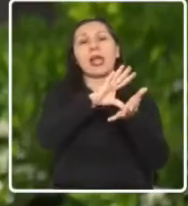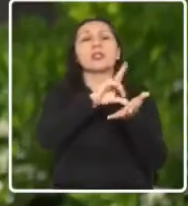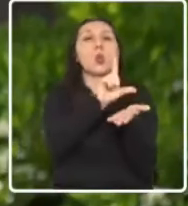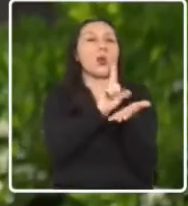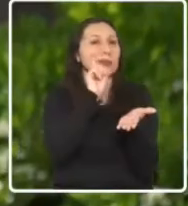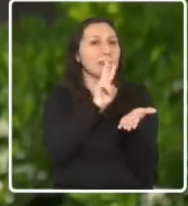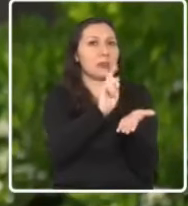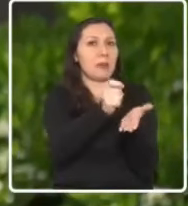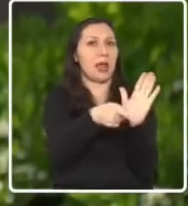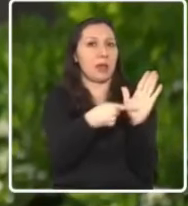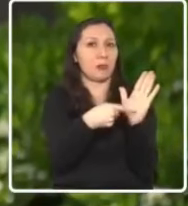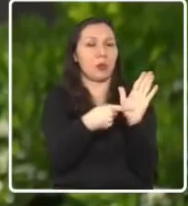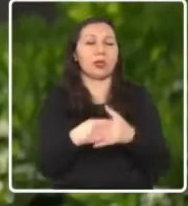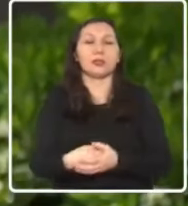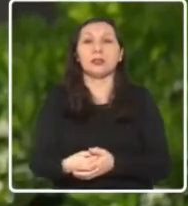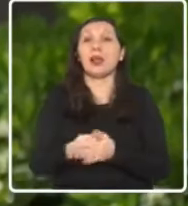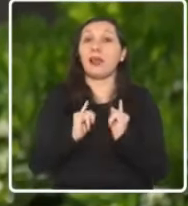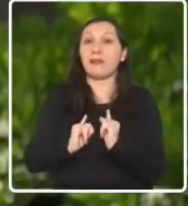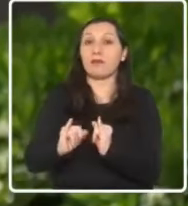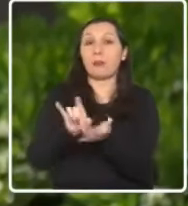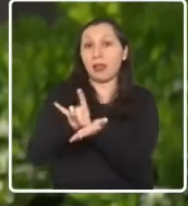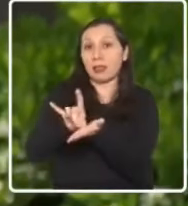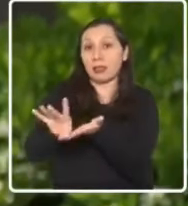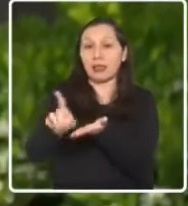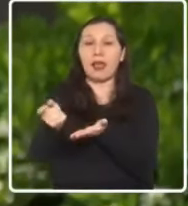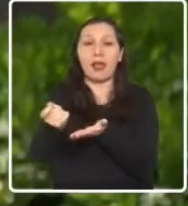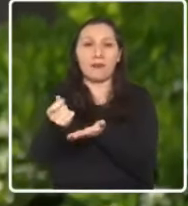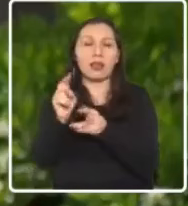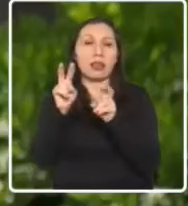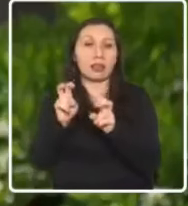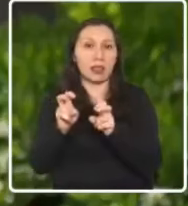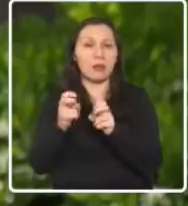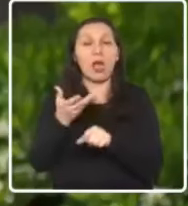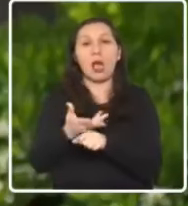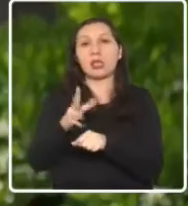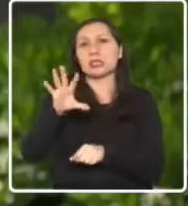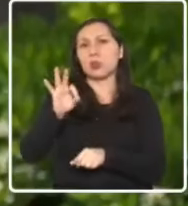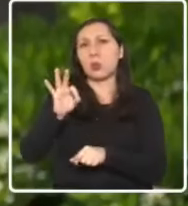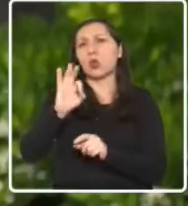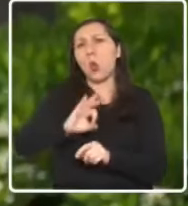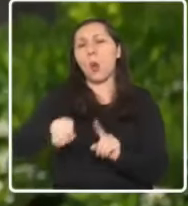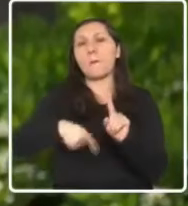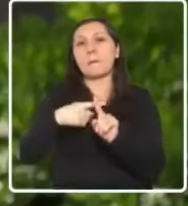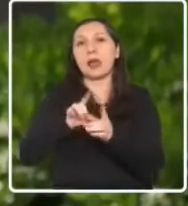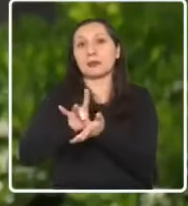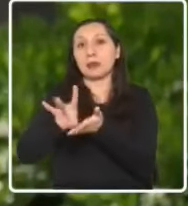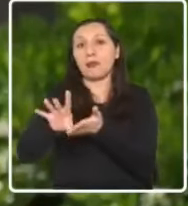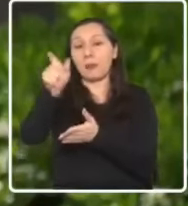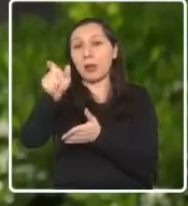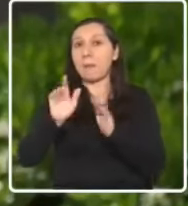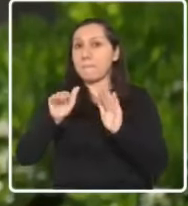tributarios. La información sobre transferencia, sobre los casos en los cuales hay 50 o más transferencias a una misma